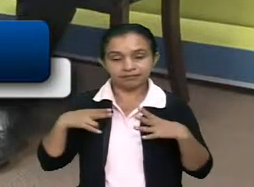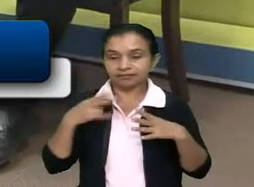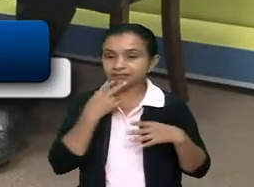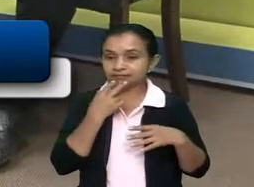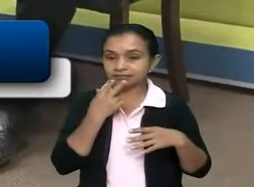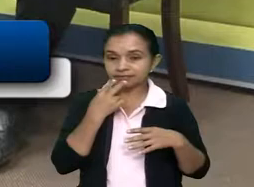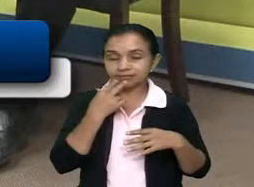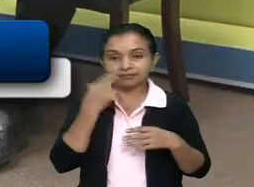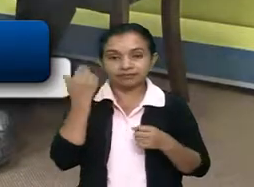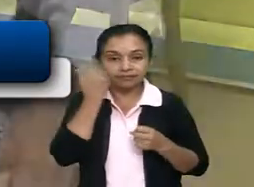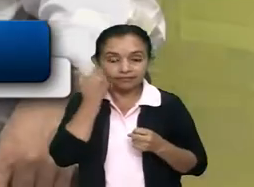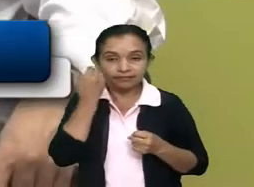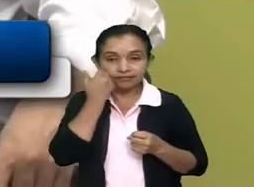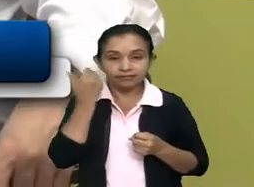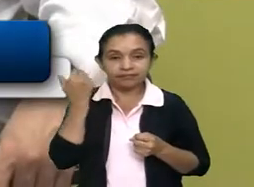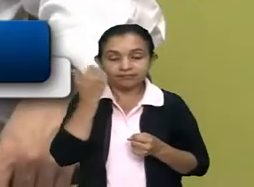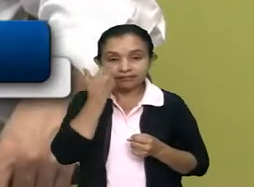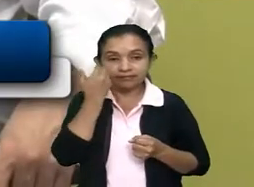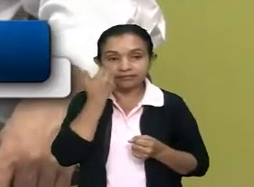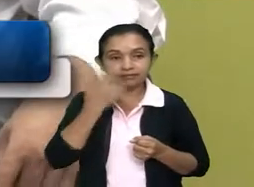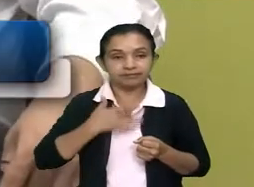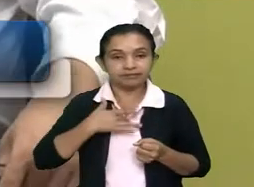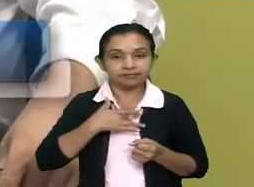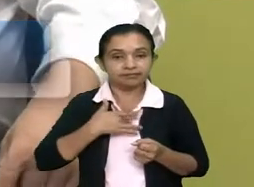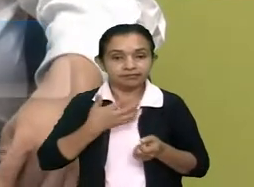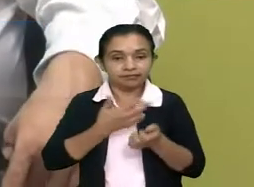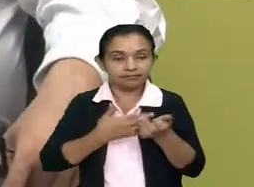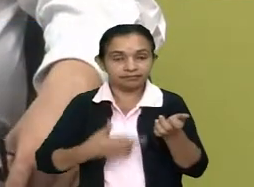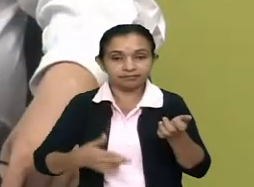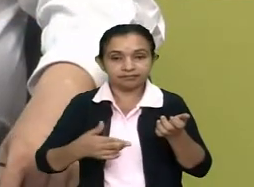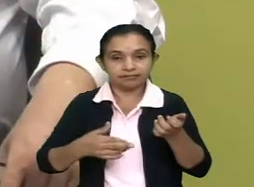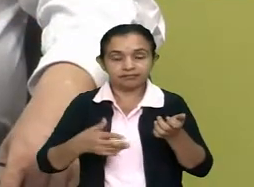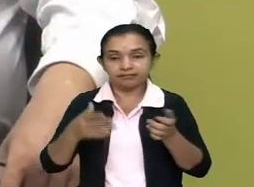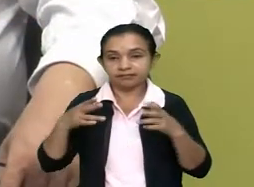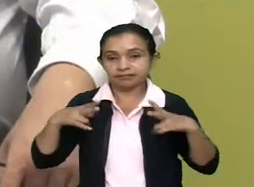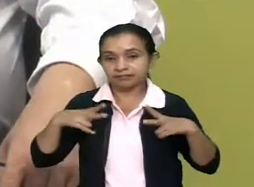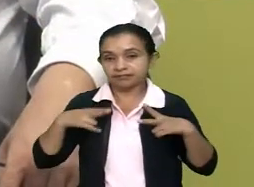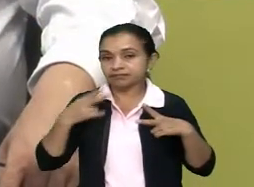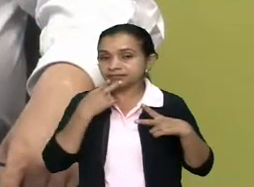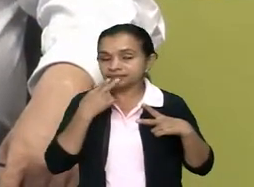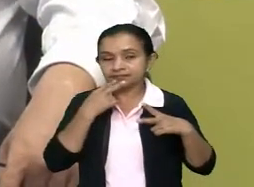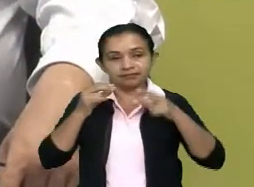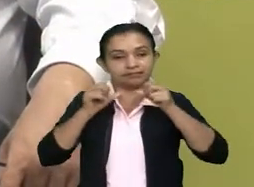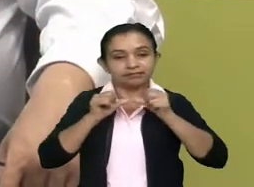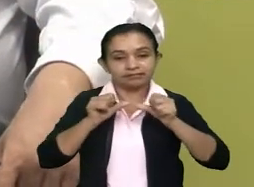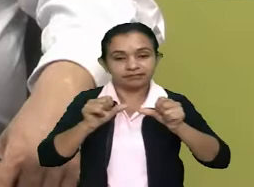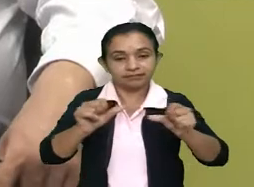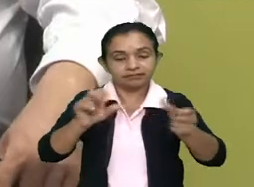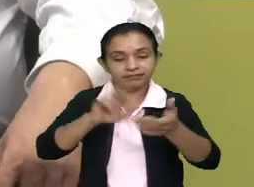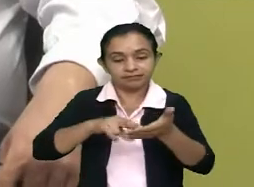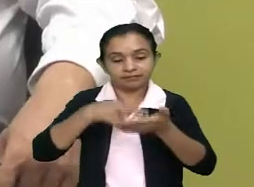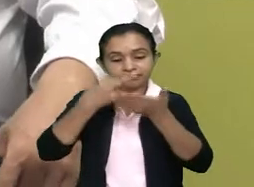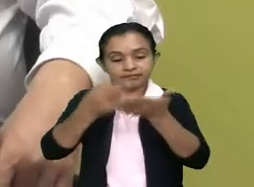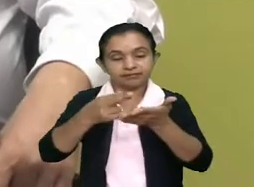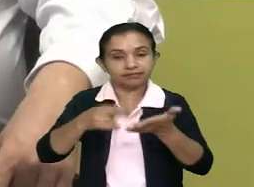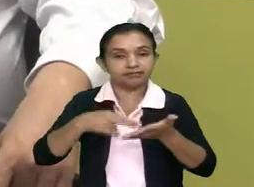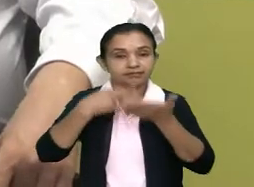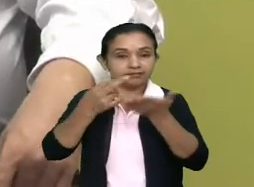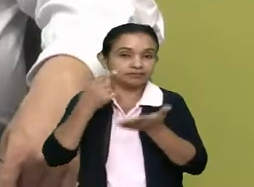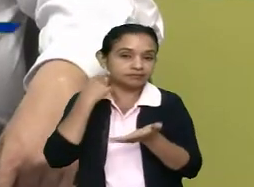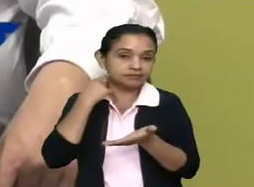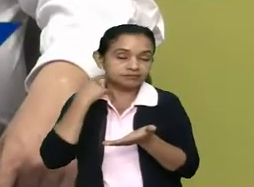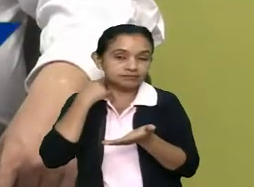tener vacaciones pero las enfermedades y las necesidades de sangre no van a tener vacaciones así que hay que estar donando constantemente la